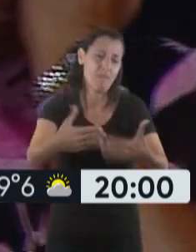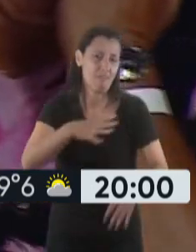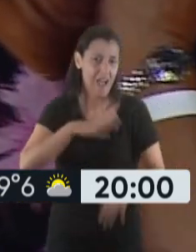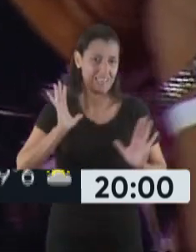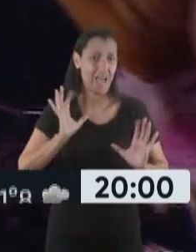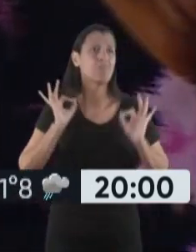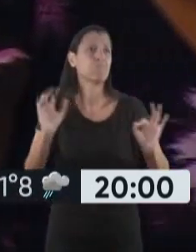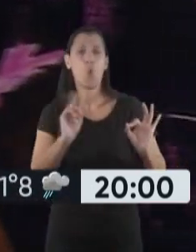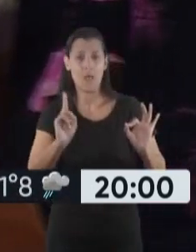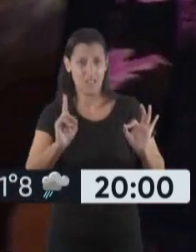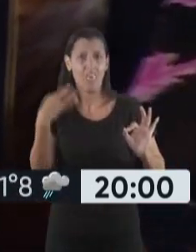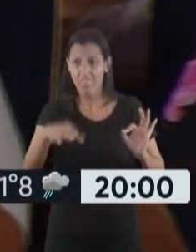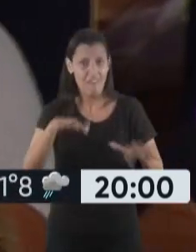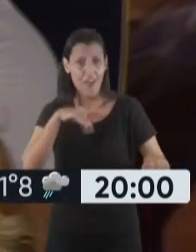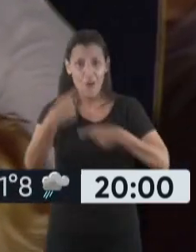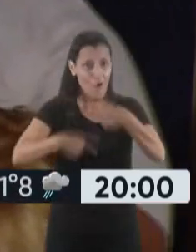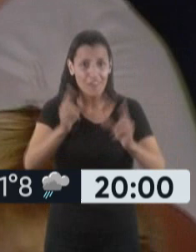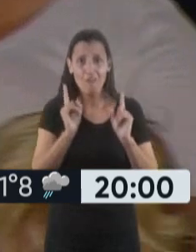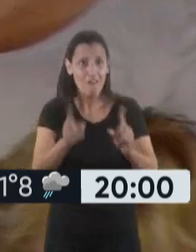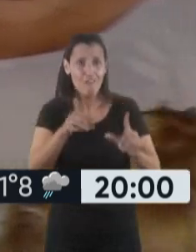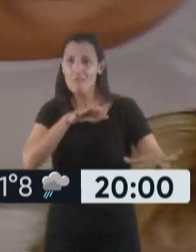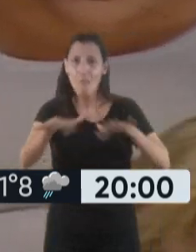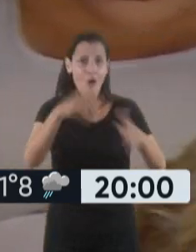porque hay que seguir moviendo al mundo para que esa igualdad sea mejor.